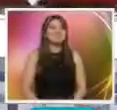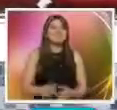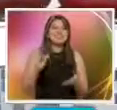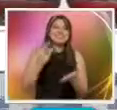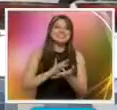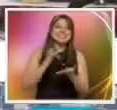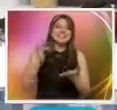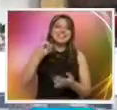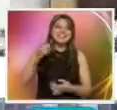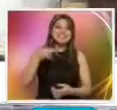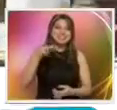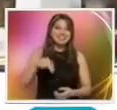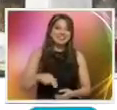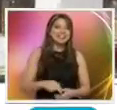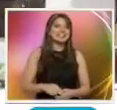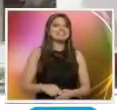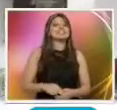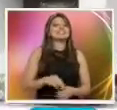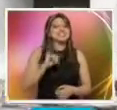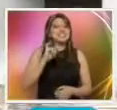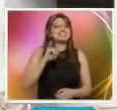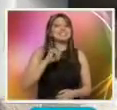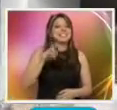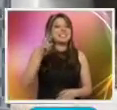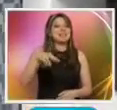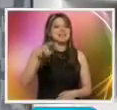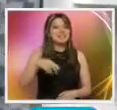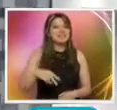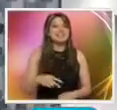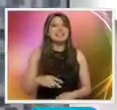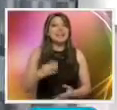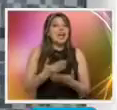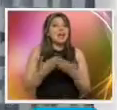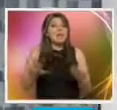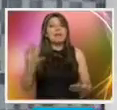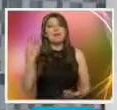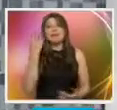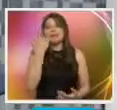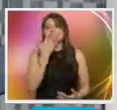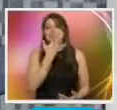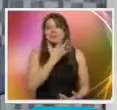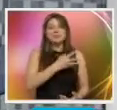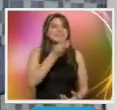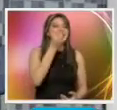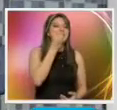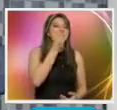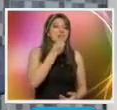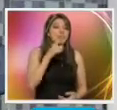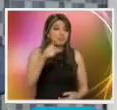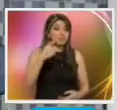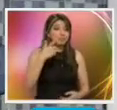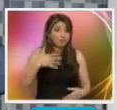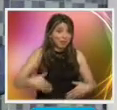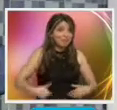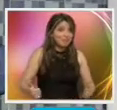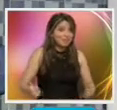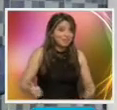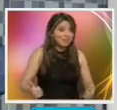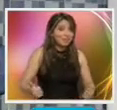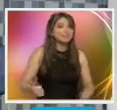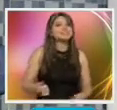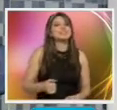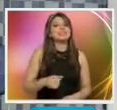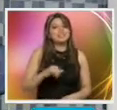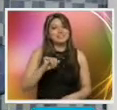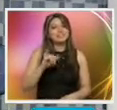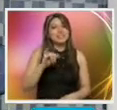Gracias, Juan. Y justamente de la música nos vamos a lo rico que es la comida. Señora, si usted tiene hambre, yo le invito a que prepare